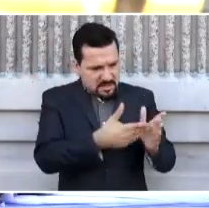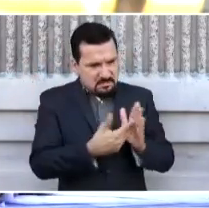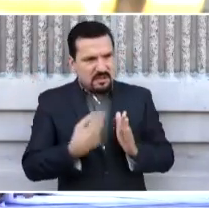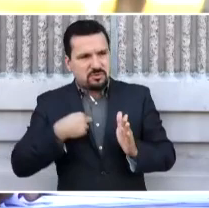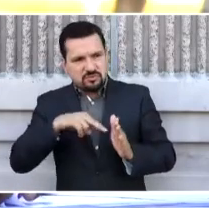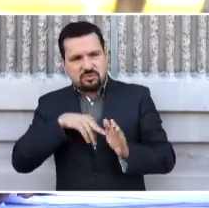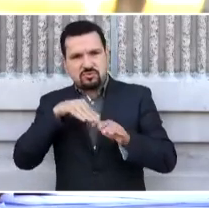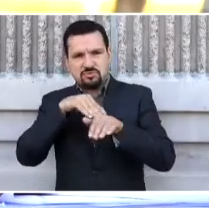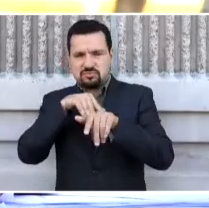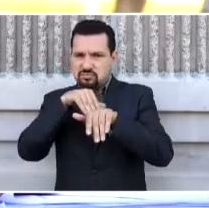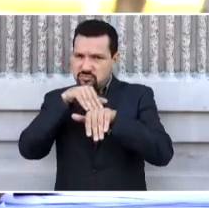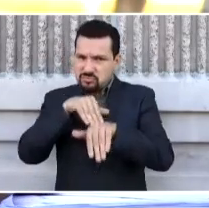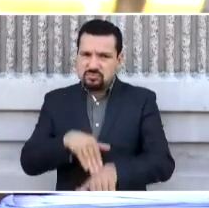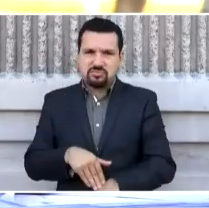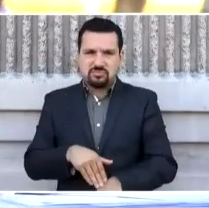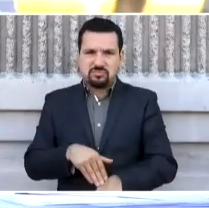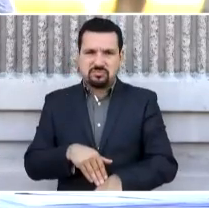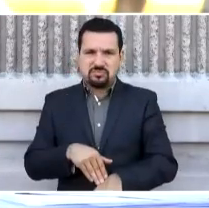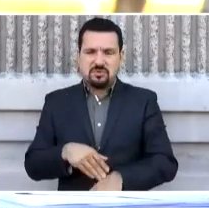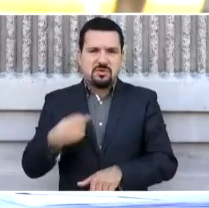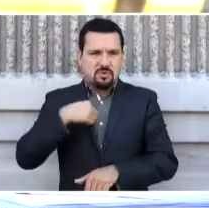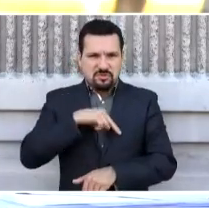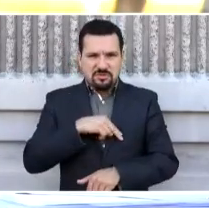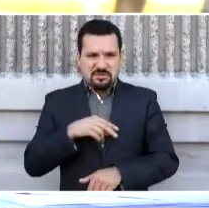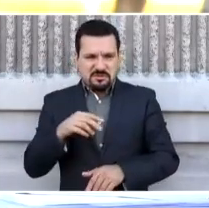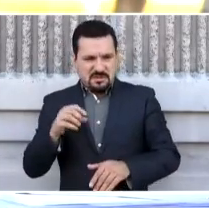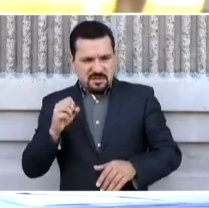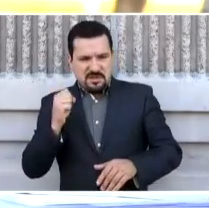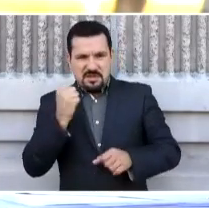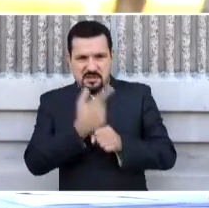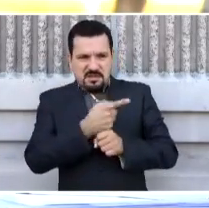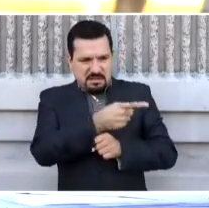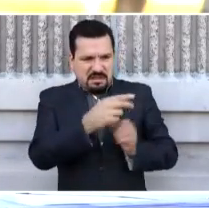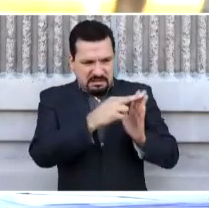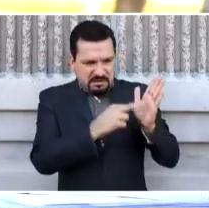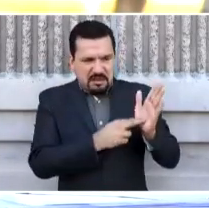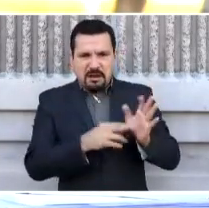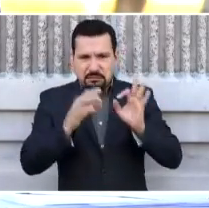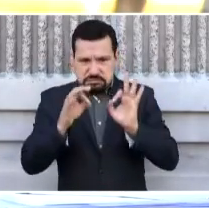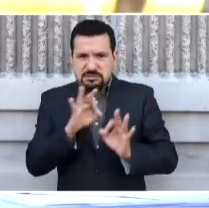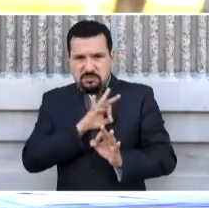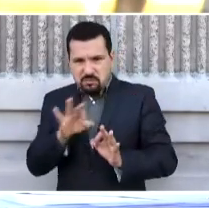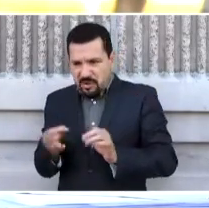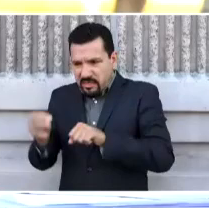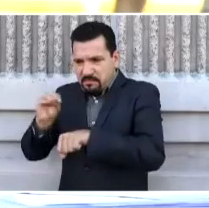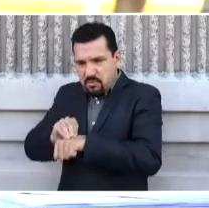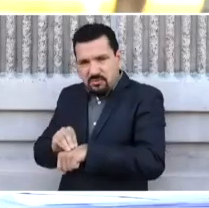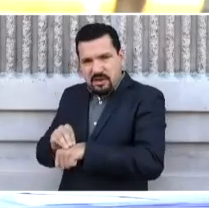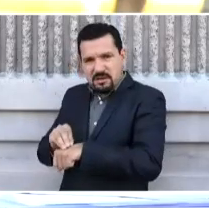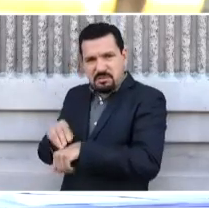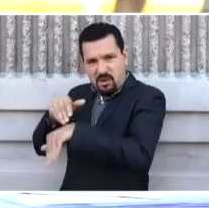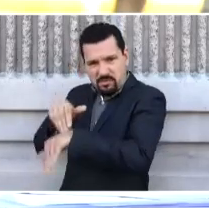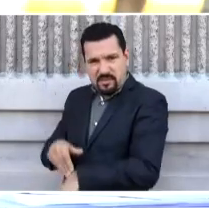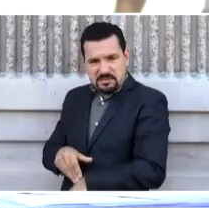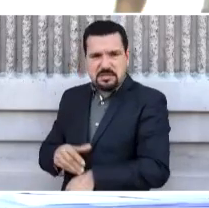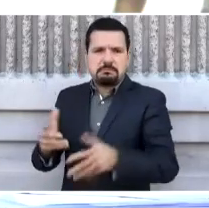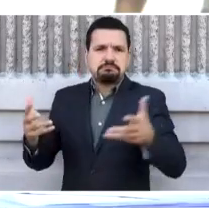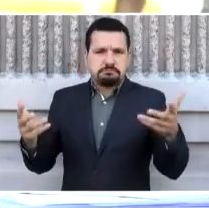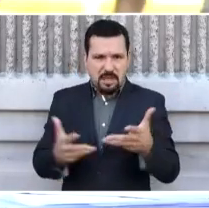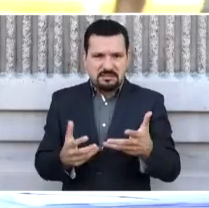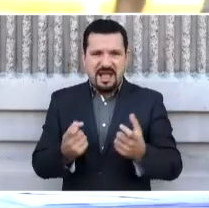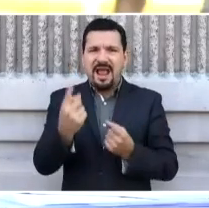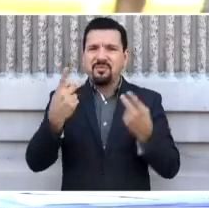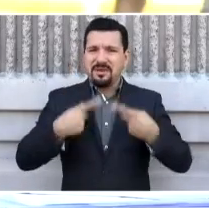es viable aplicarla, la haremos. ¿Por qué digo esto? Porque hay también una gran presión porque se hagan